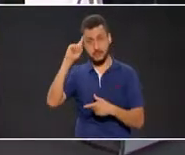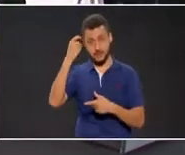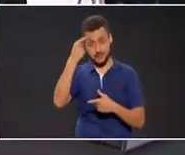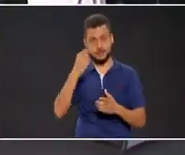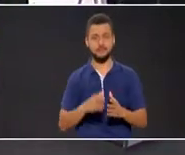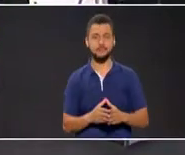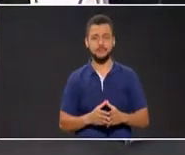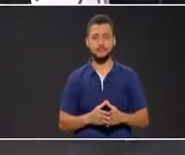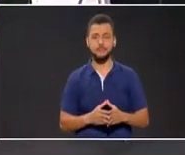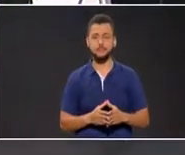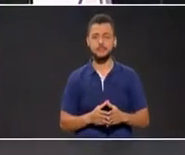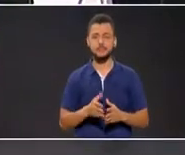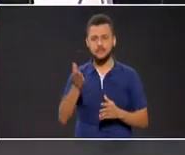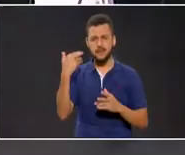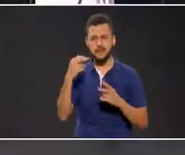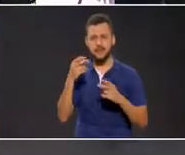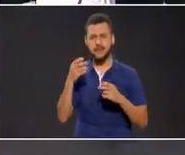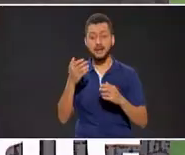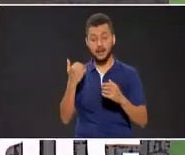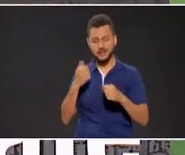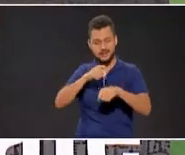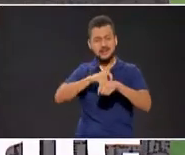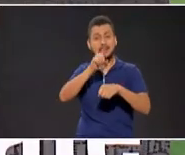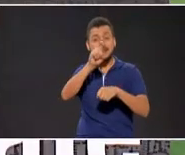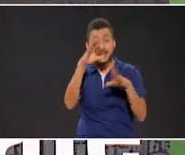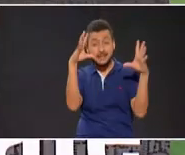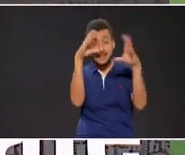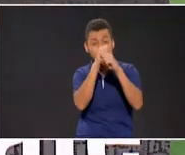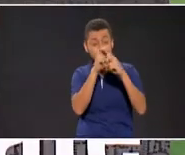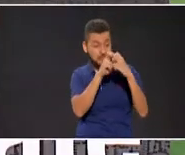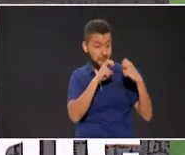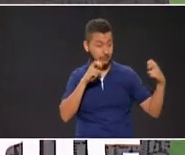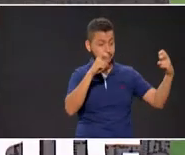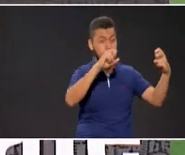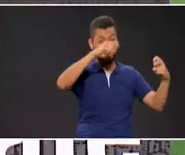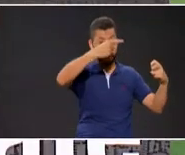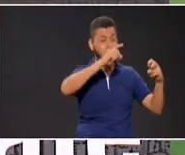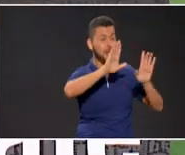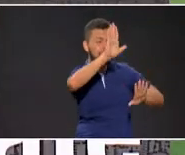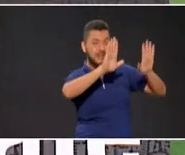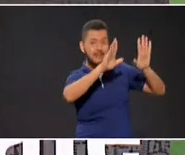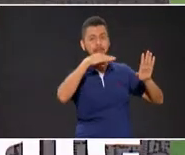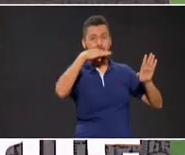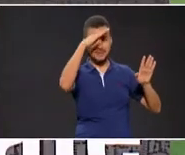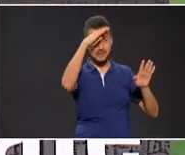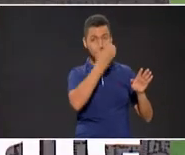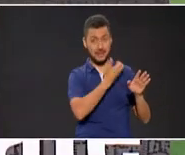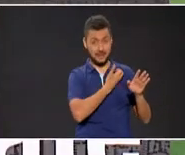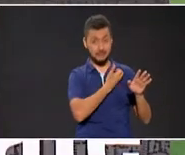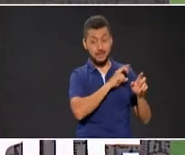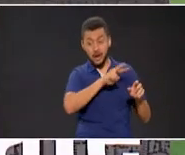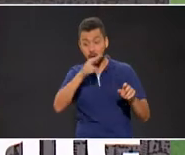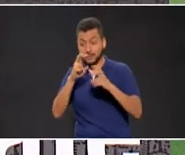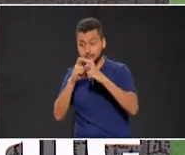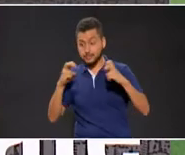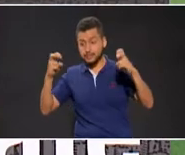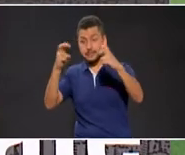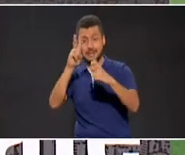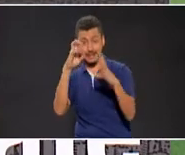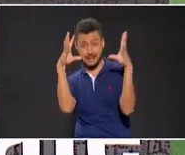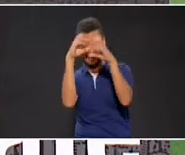bloque anterior con los otros candidatos y me parece pertinente volverla a realizar porque usted nos da muchos